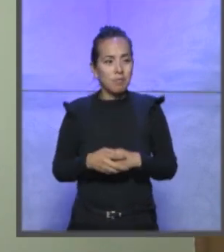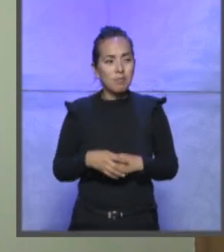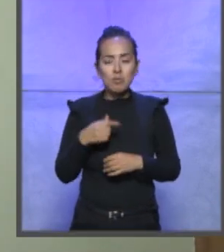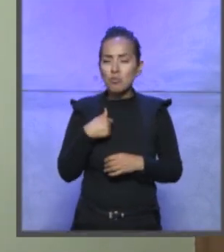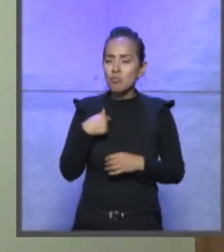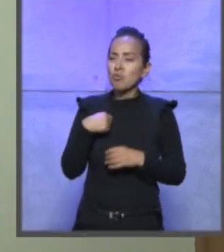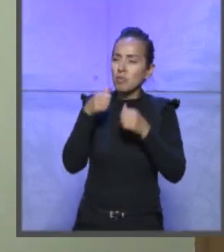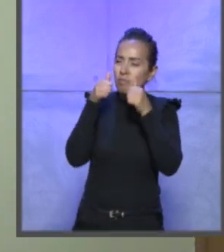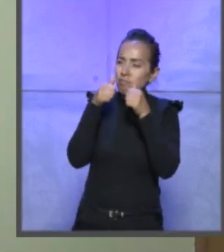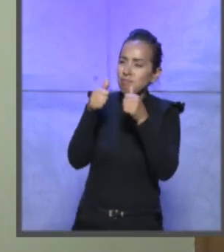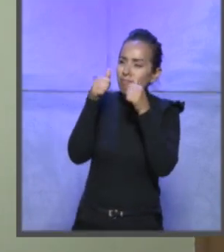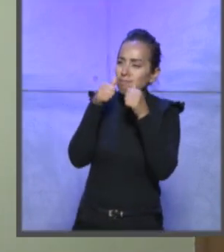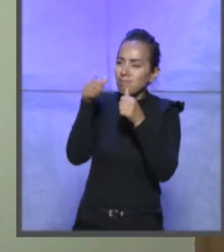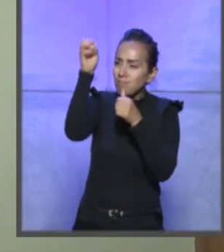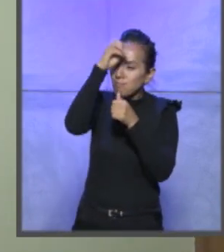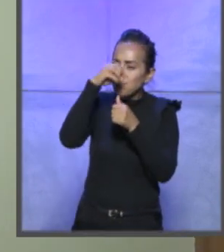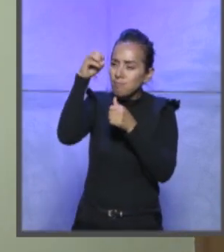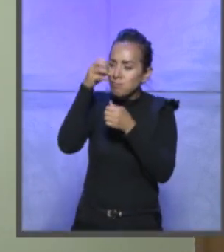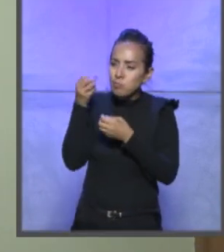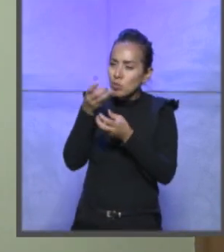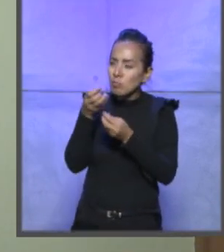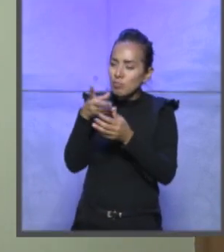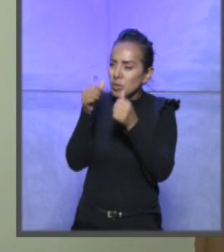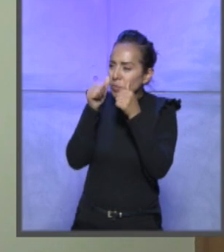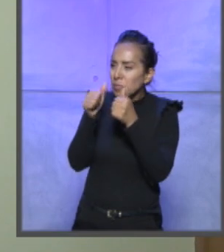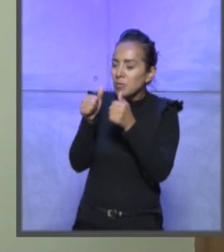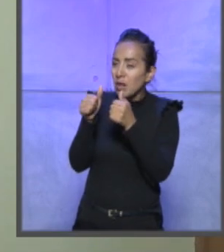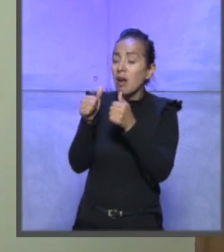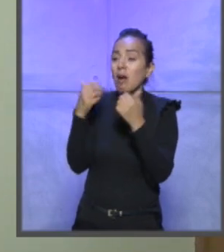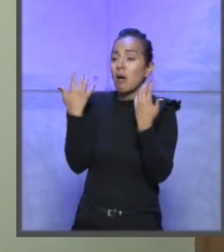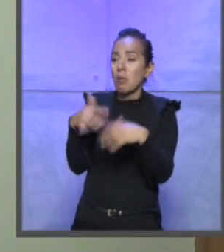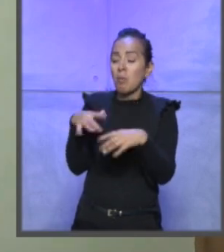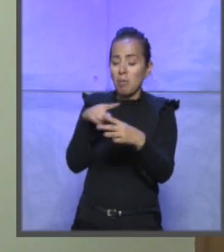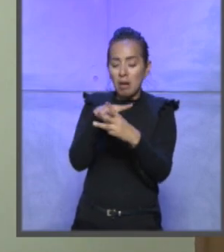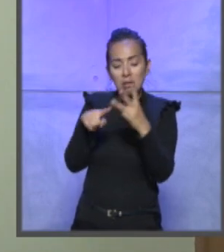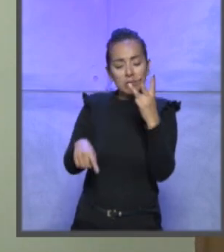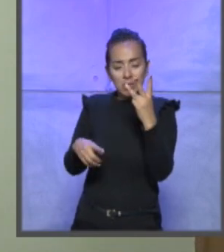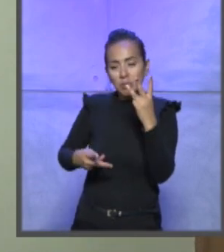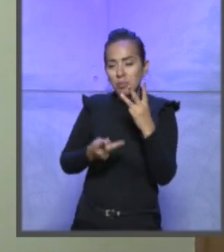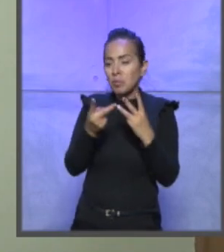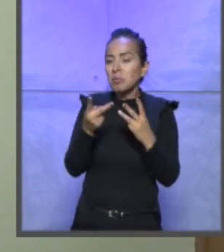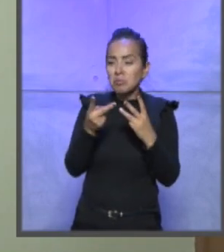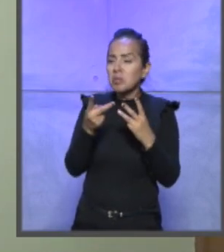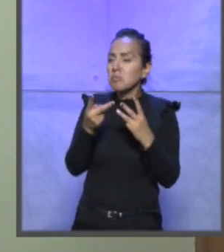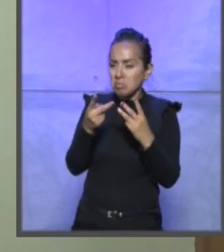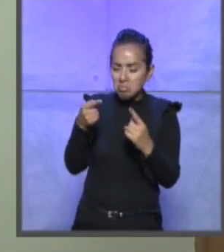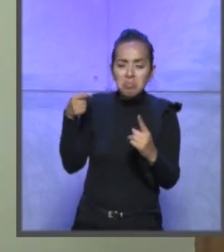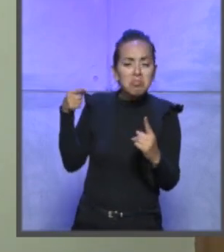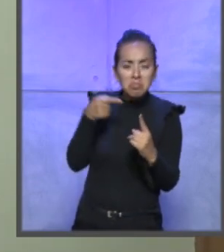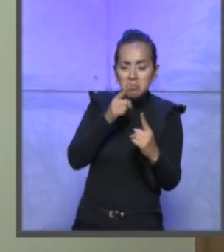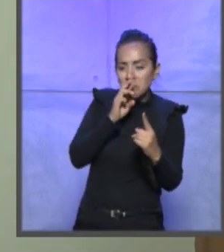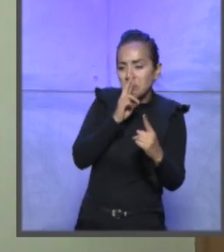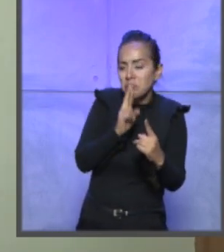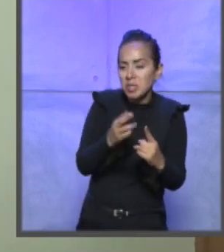Los escuché con detenimiento y de verdad los cuatro en las tres preguntas detonadoras fueron muy